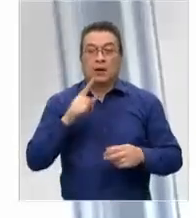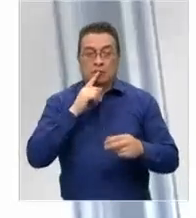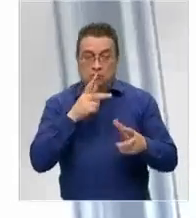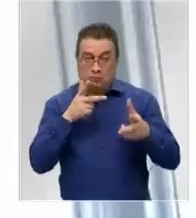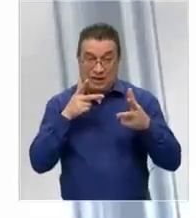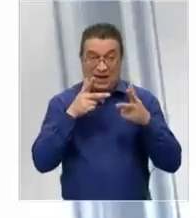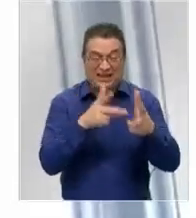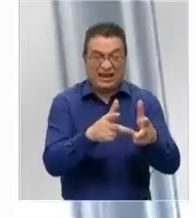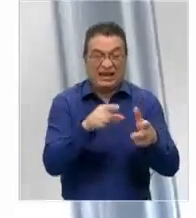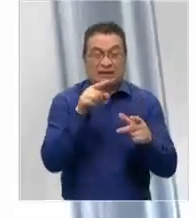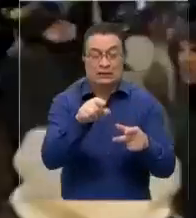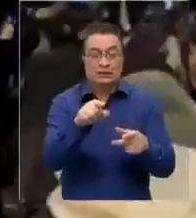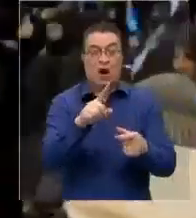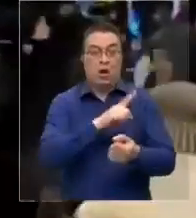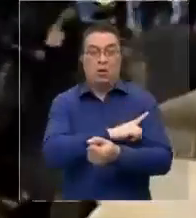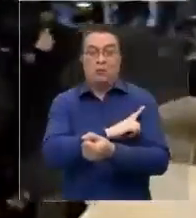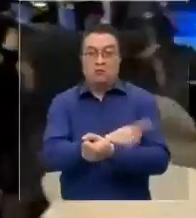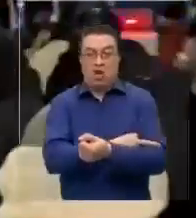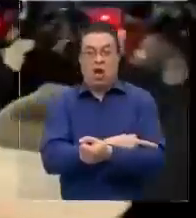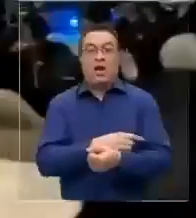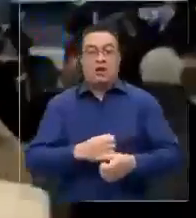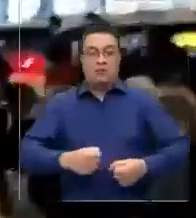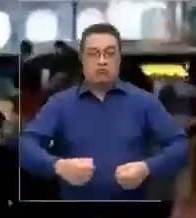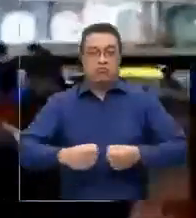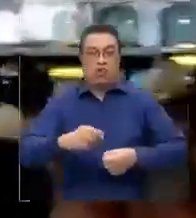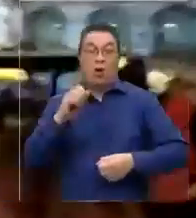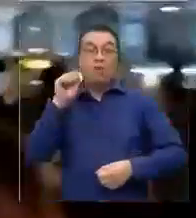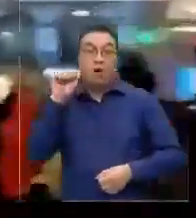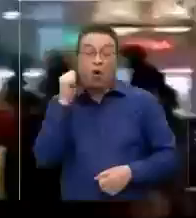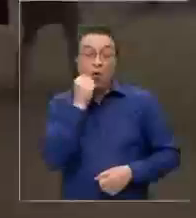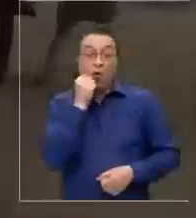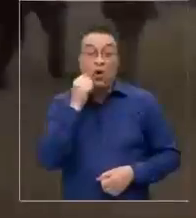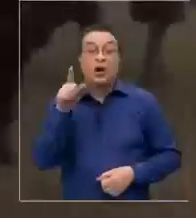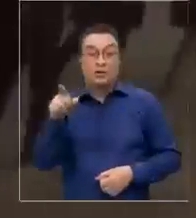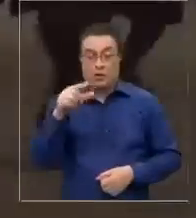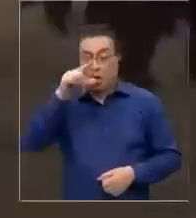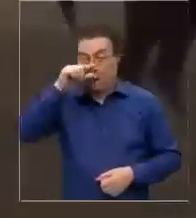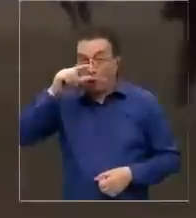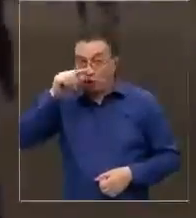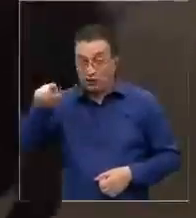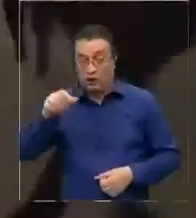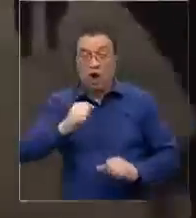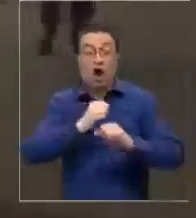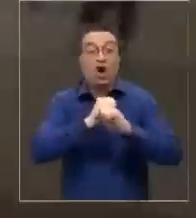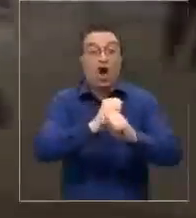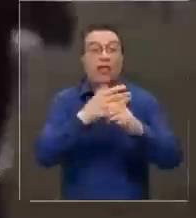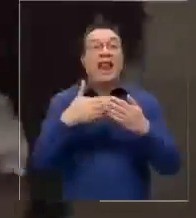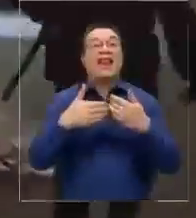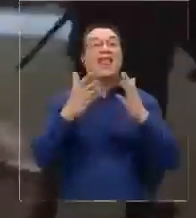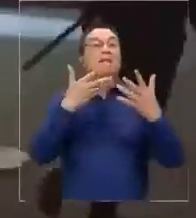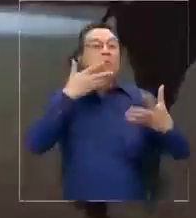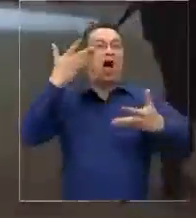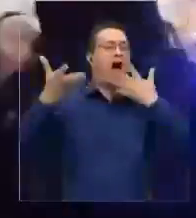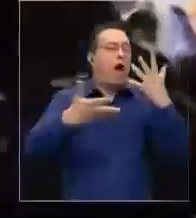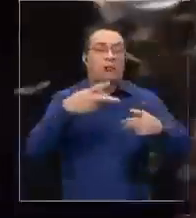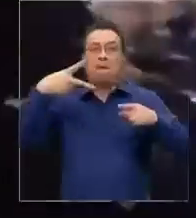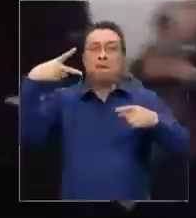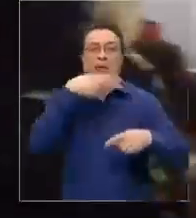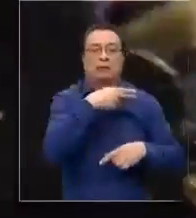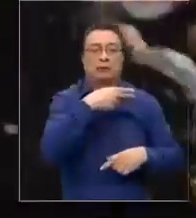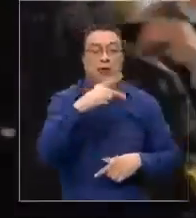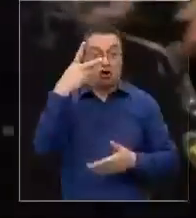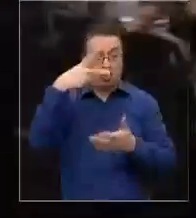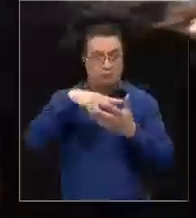embestida del poder, en este caso de Moscú y concretamente de Putin, contra la libertad de expresión, se podría situar en el